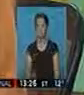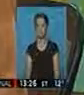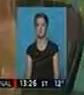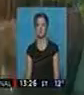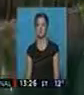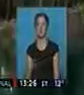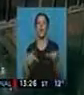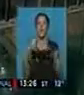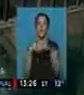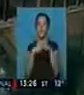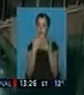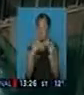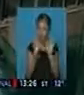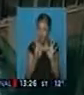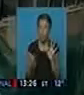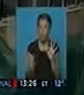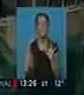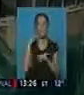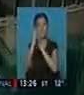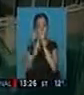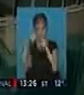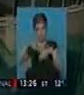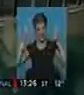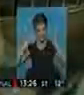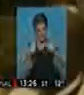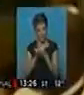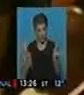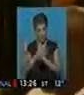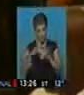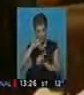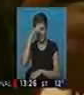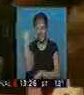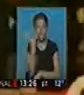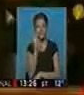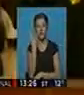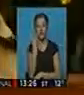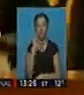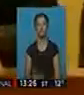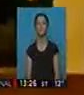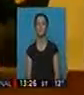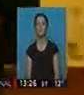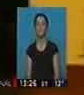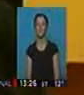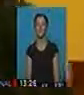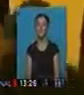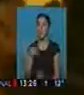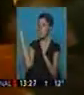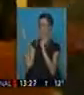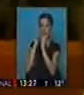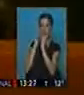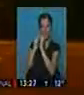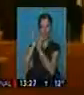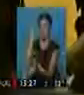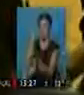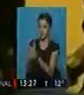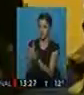Al regreso en Televisión Pública Noticias Internacional. Histórica condena a un dictador de Chad.